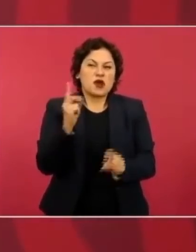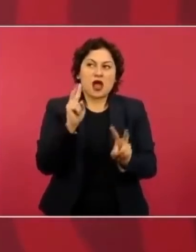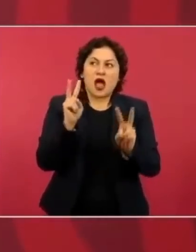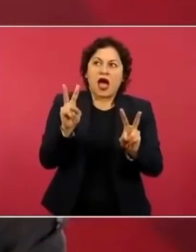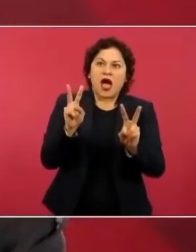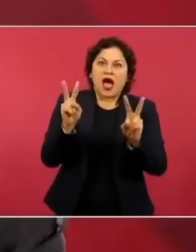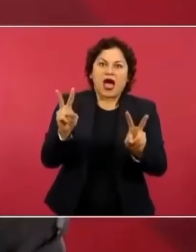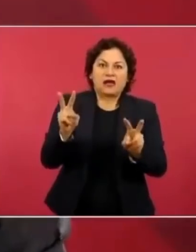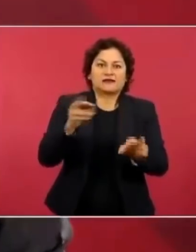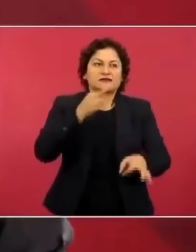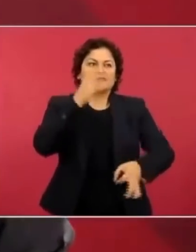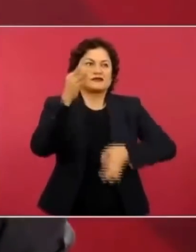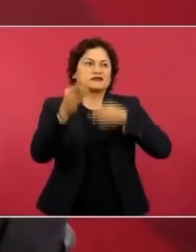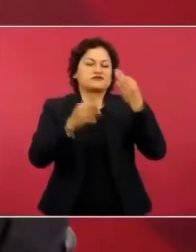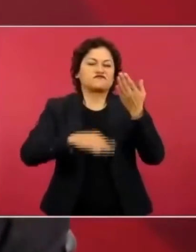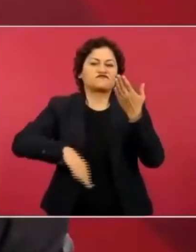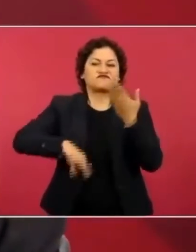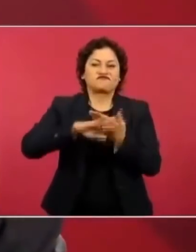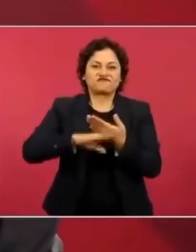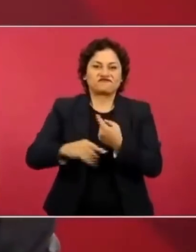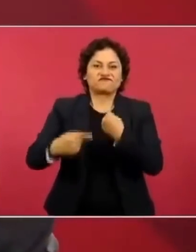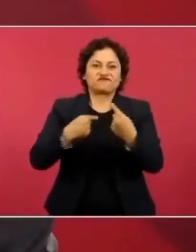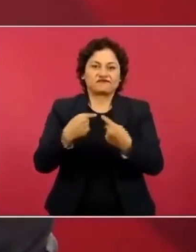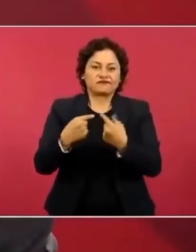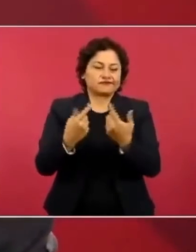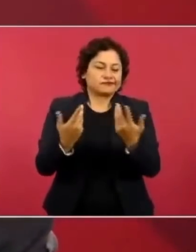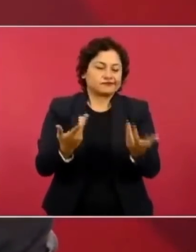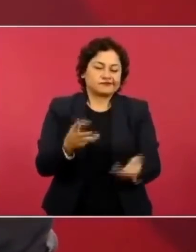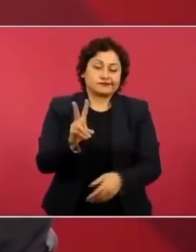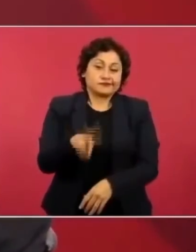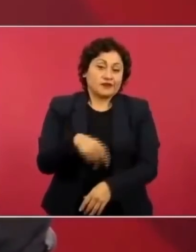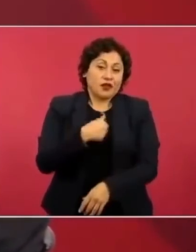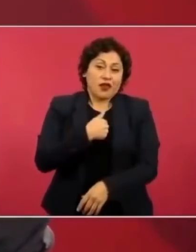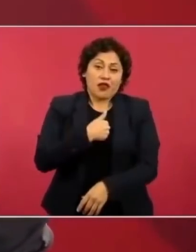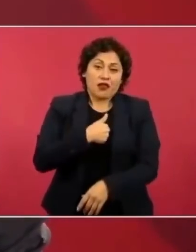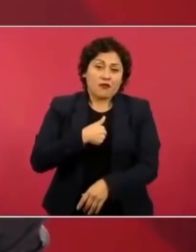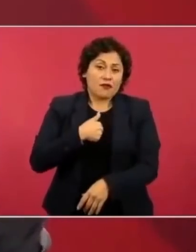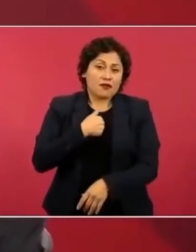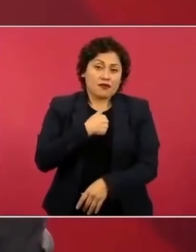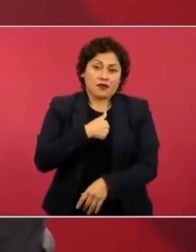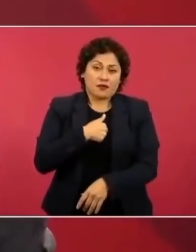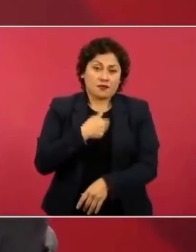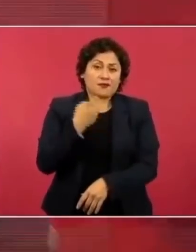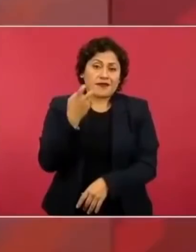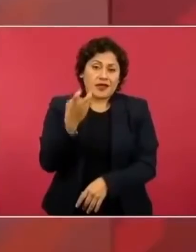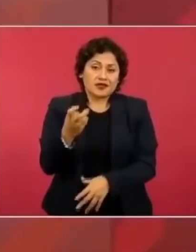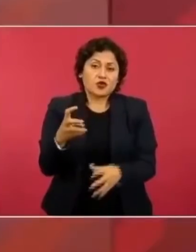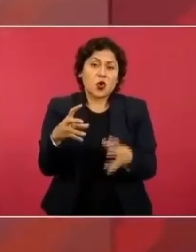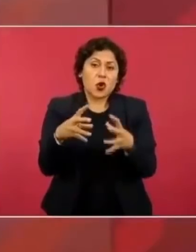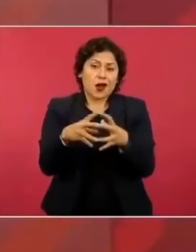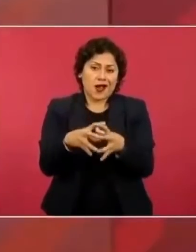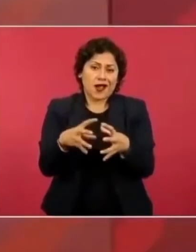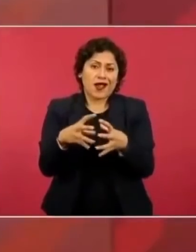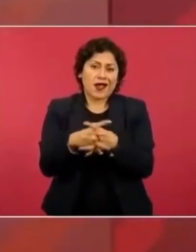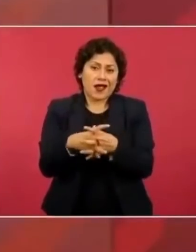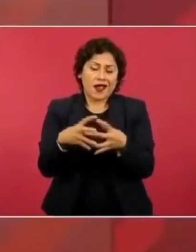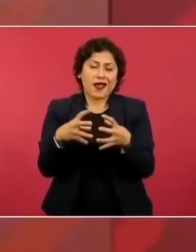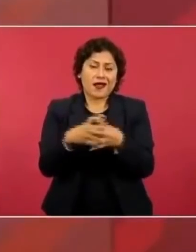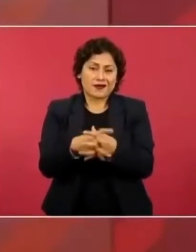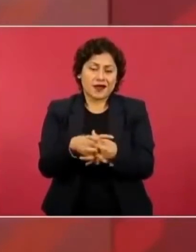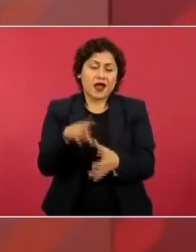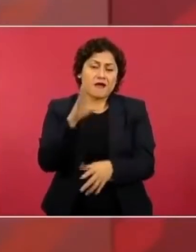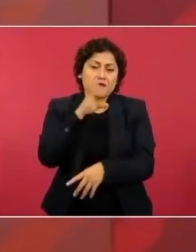padeciendo. Es muy lamentable la guerra, eso sí, las invasiones y las